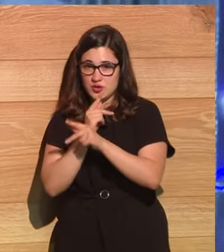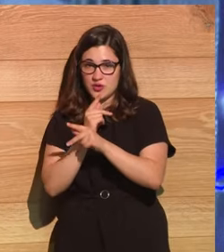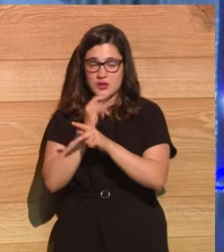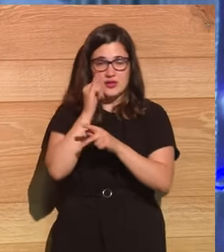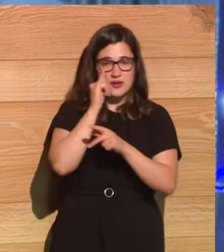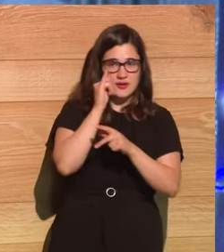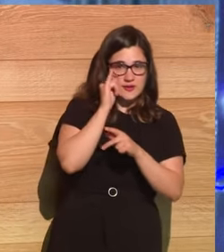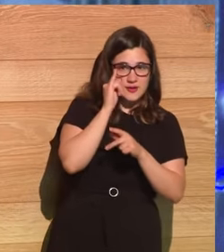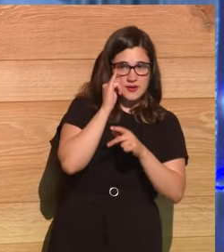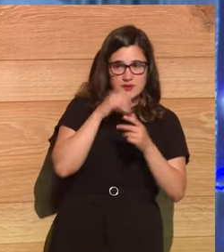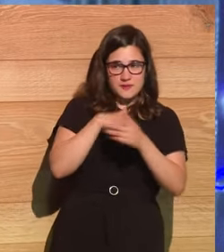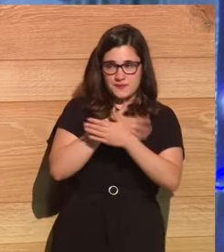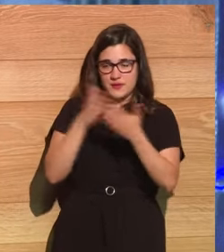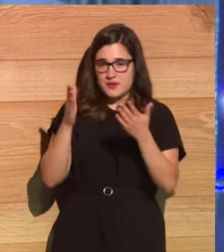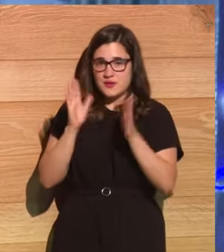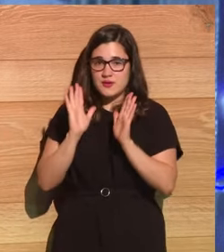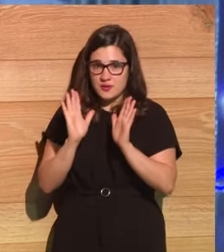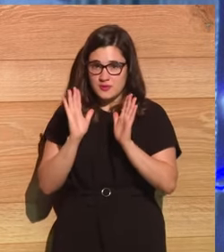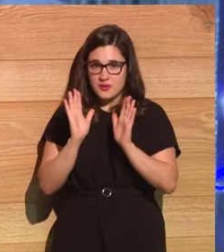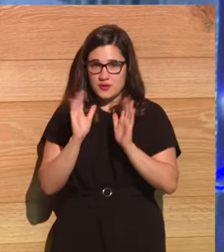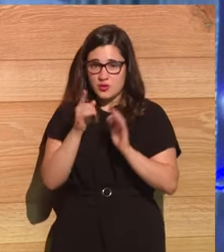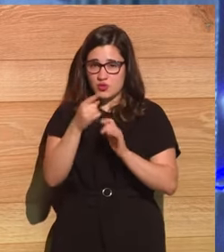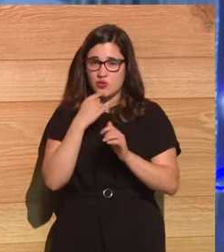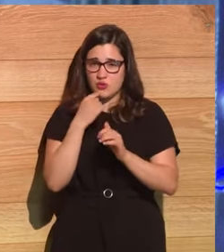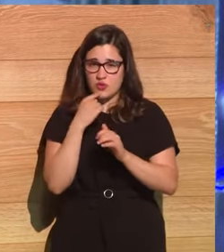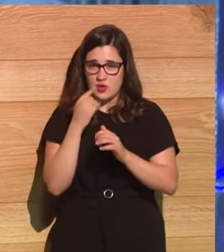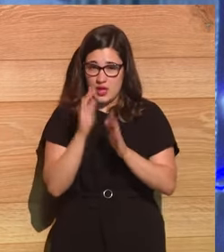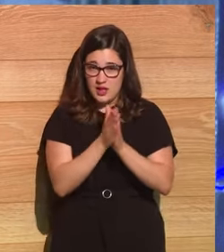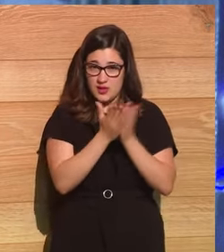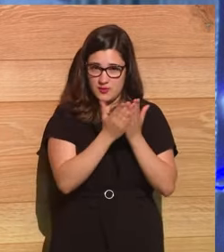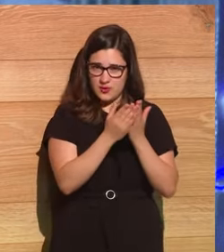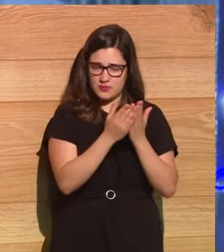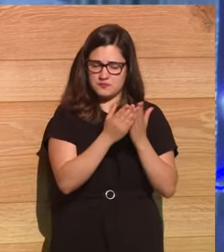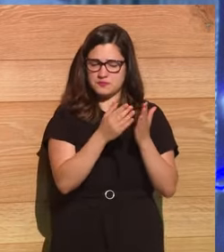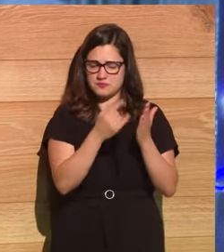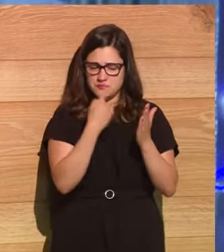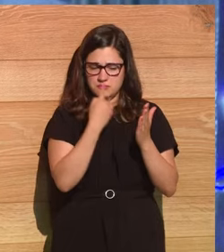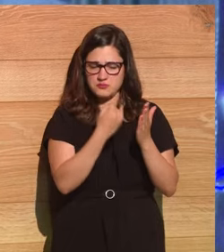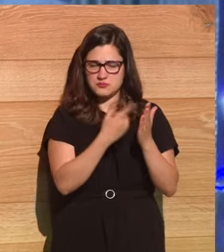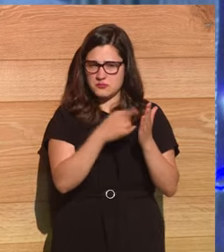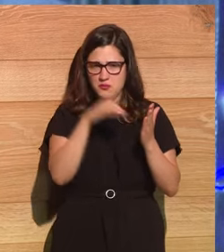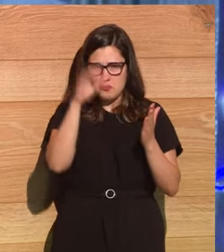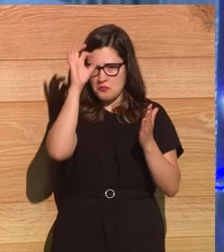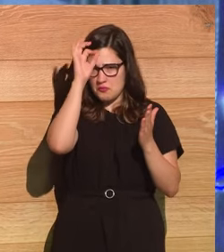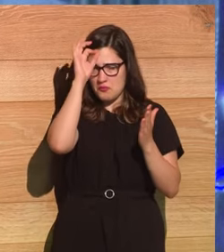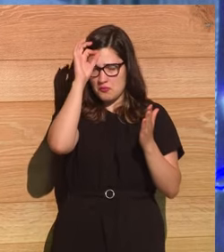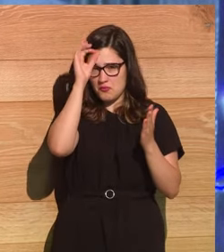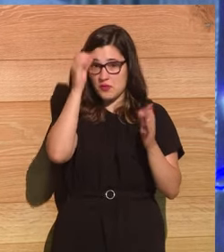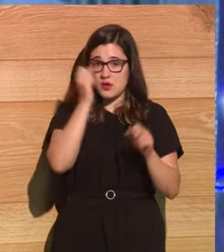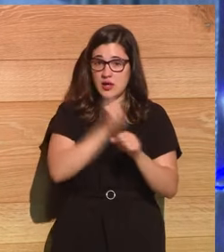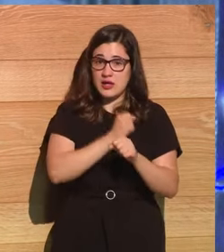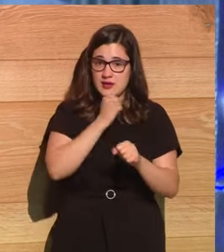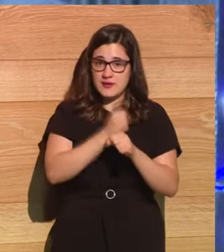sí. Lo que fuere. Pero una de las cosas que comentas en el libro que me llamó muchísimo la atención, no tenía ni idea, que es el trabajo de,